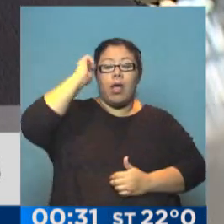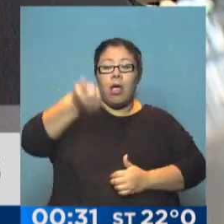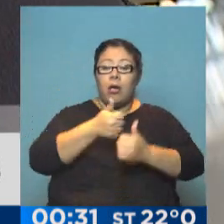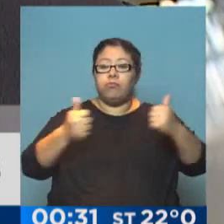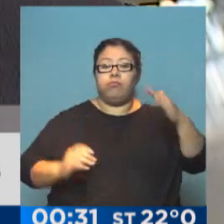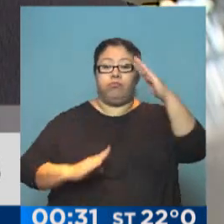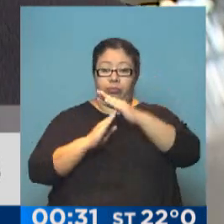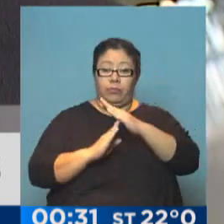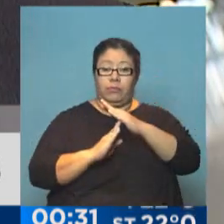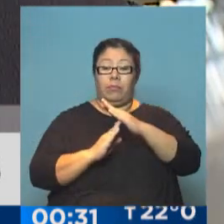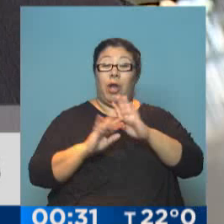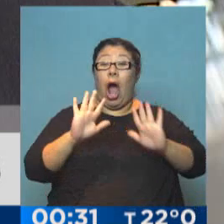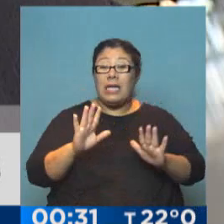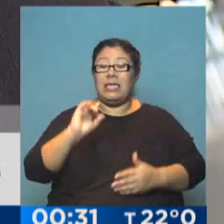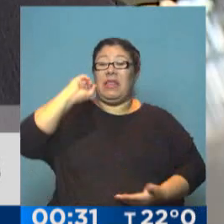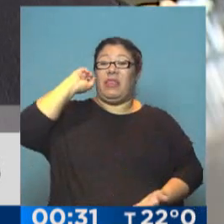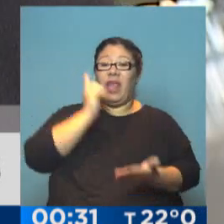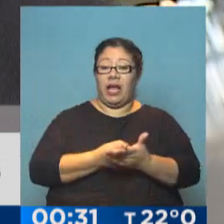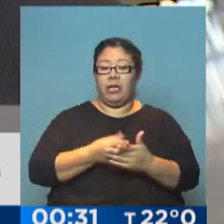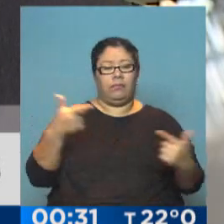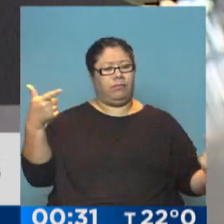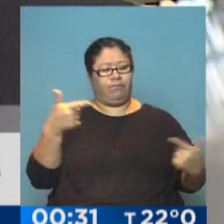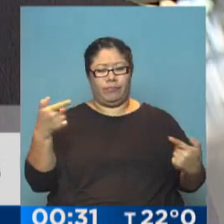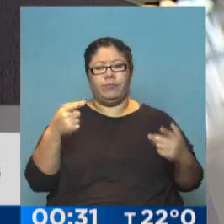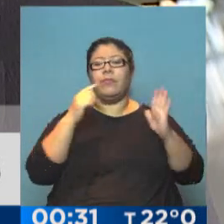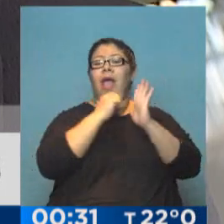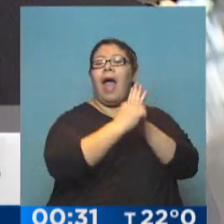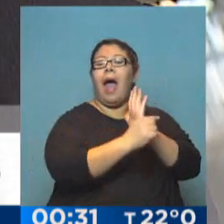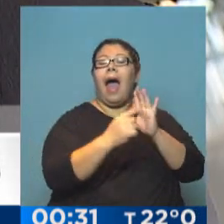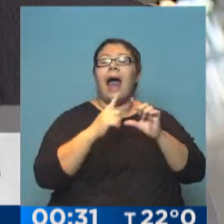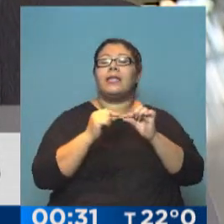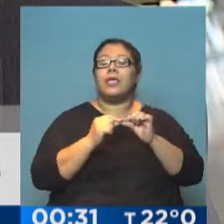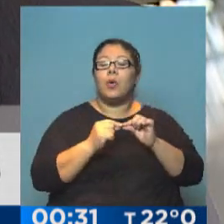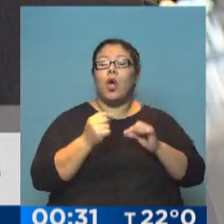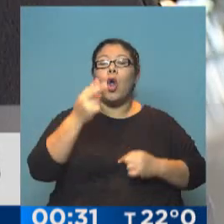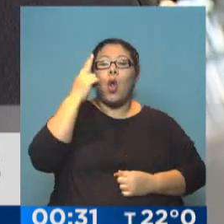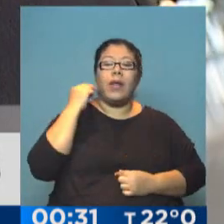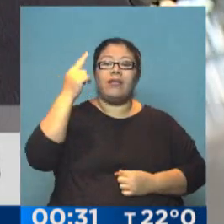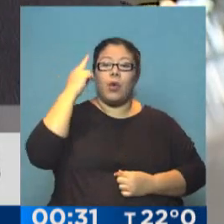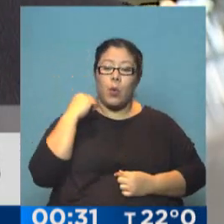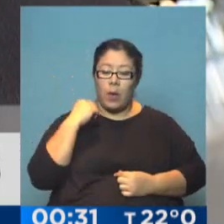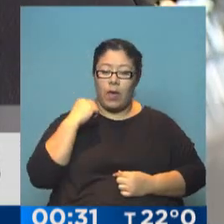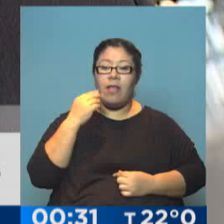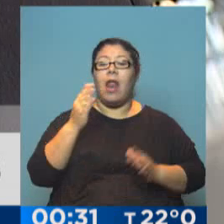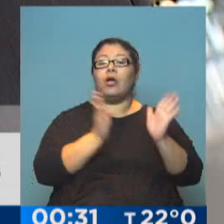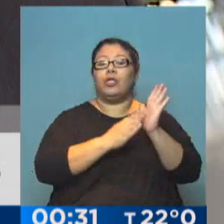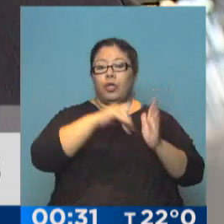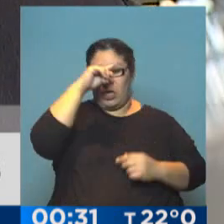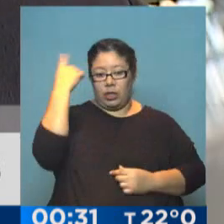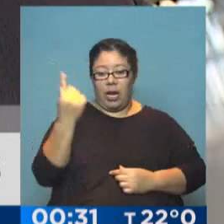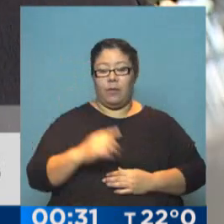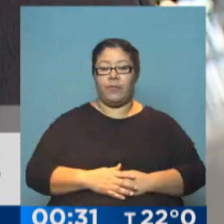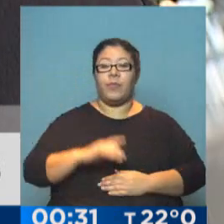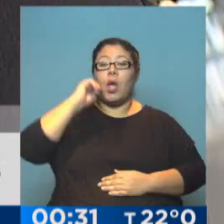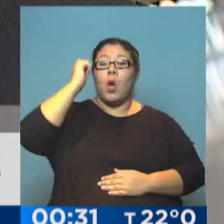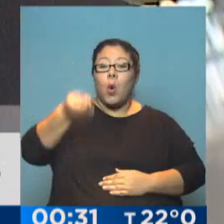a este mecanismo, ¿sí? Contrario al artículo 99, inciso 4 de la Constitución Nacional. El juez federal de Dolores respondió